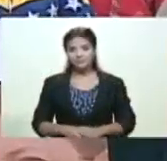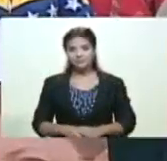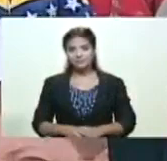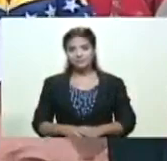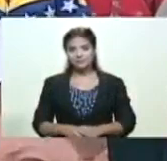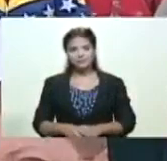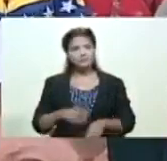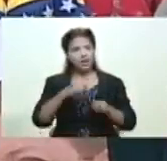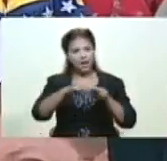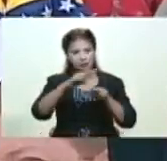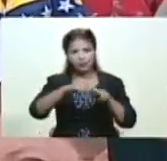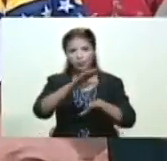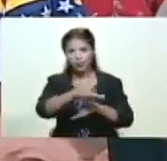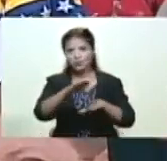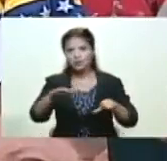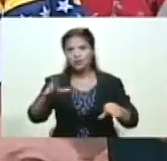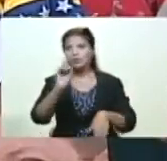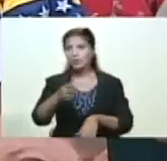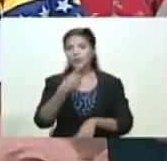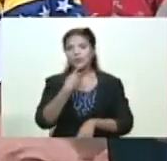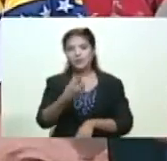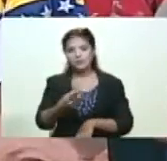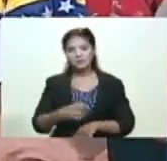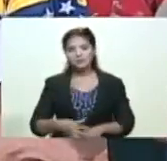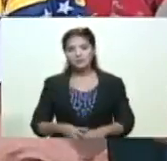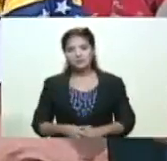a esos niños,